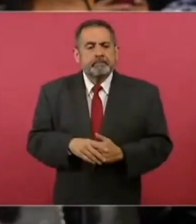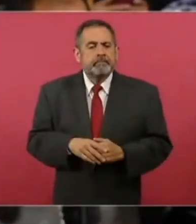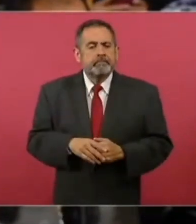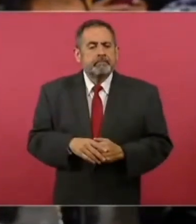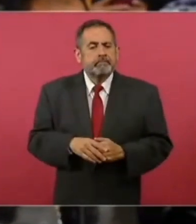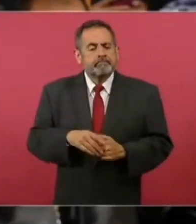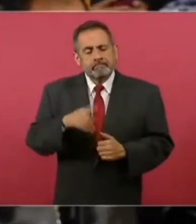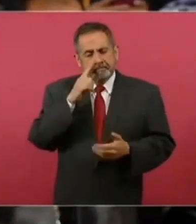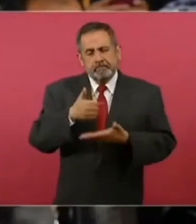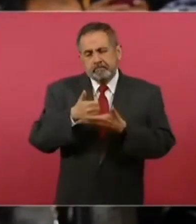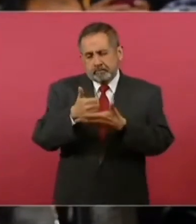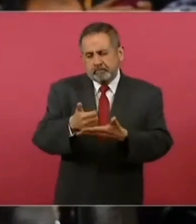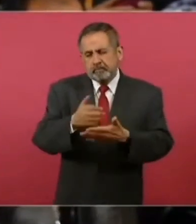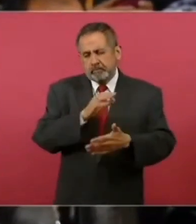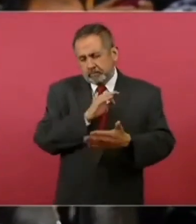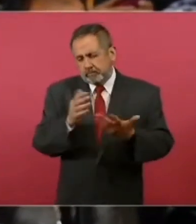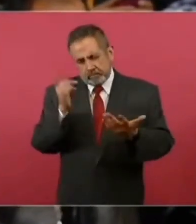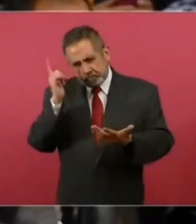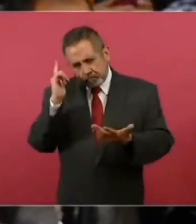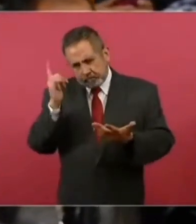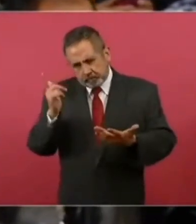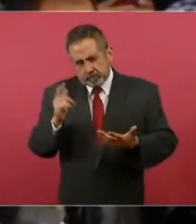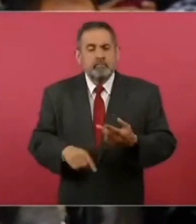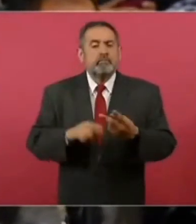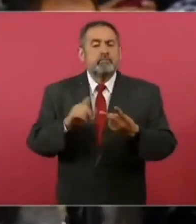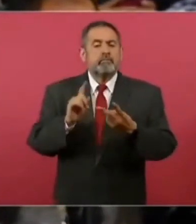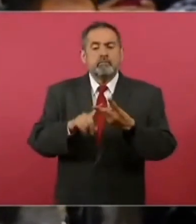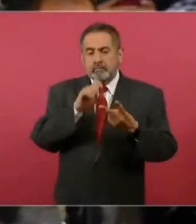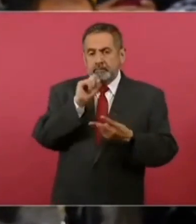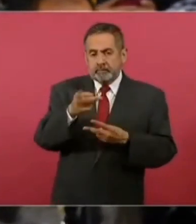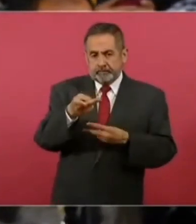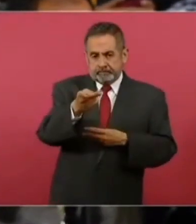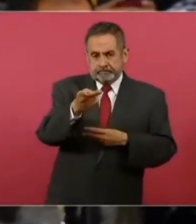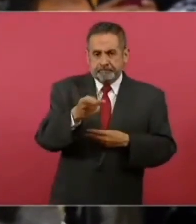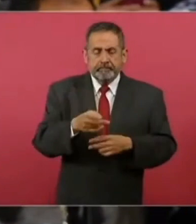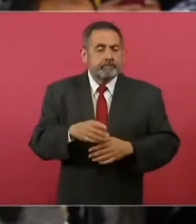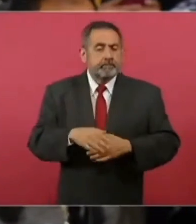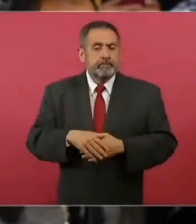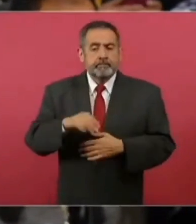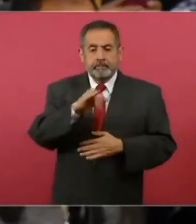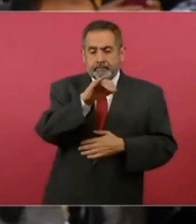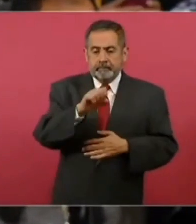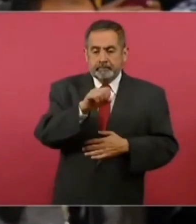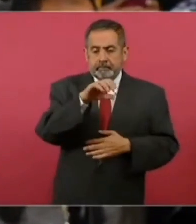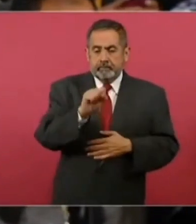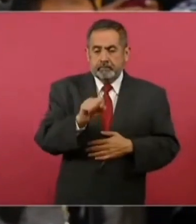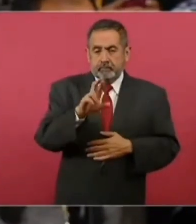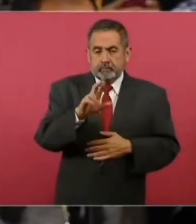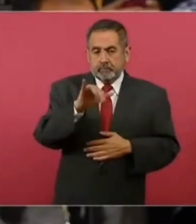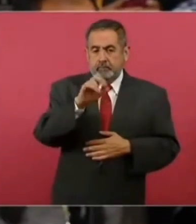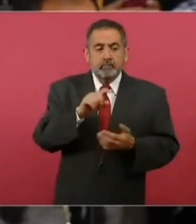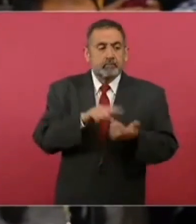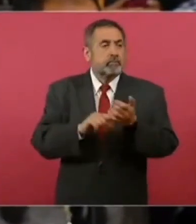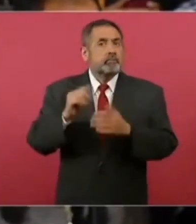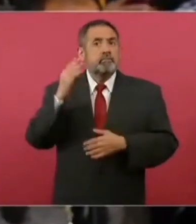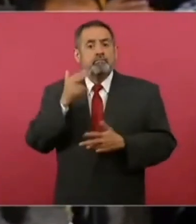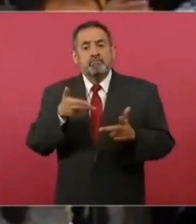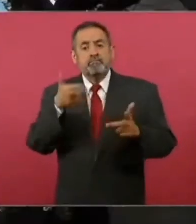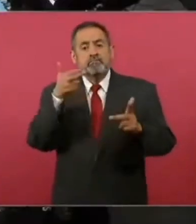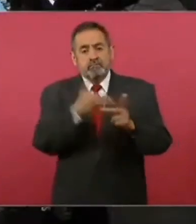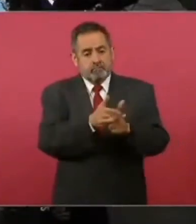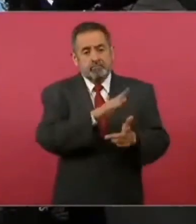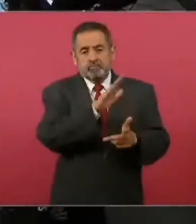coadyuvar en ello también el preguntarle en este mismo tema de impunidad Jesús González Ríos fue asesinado